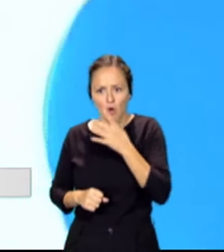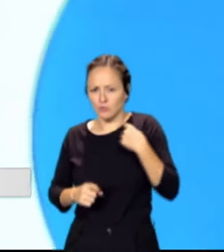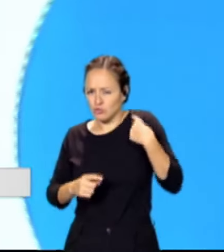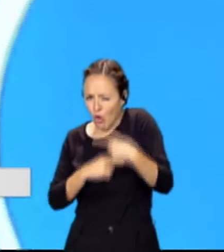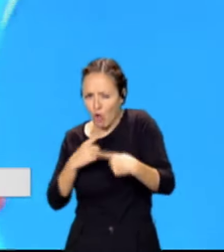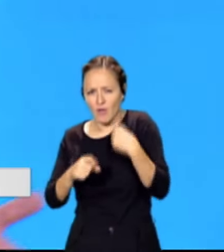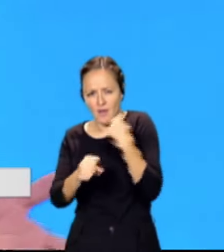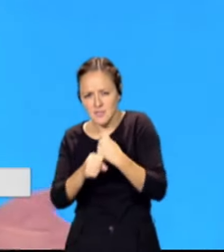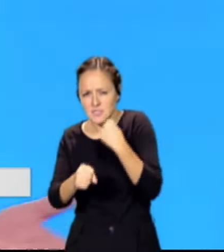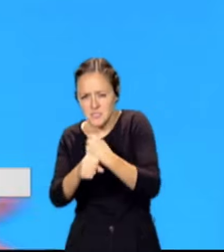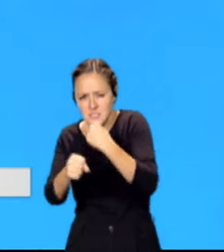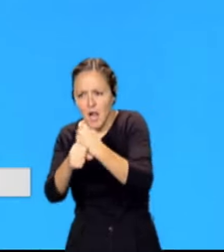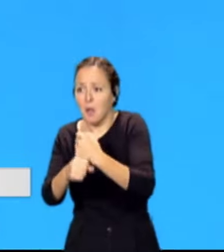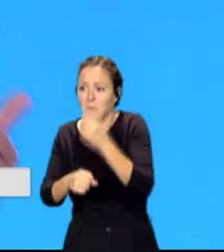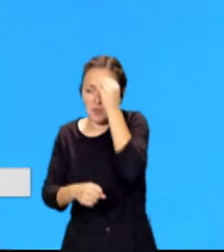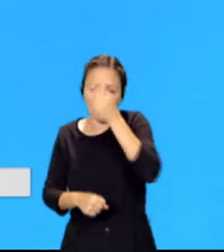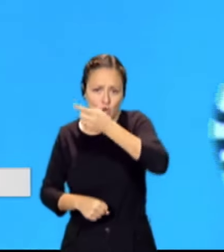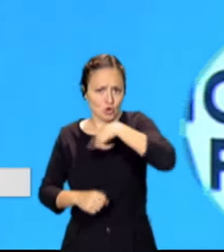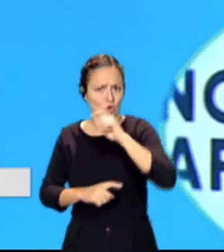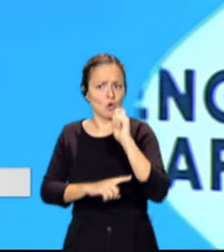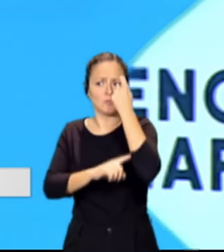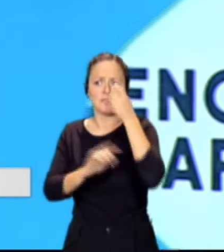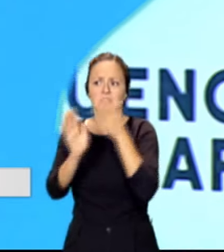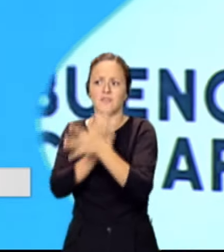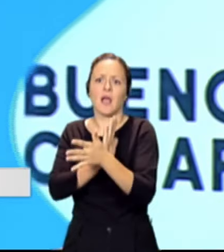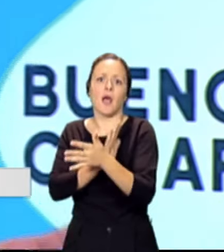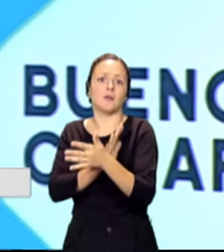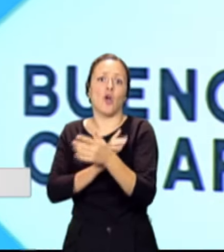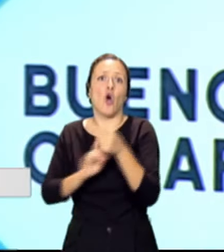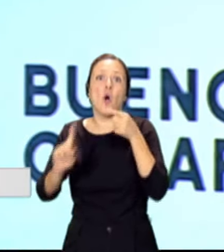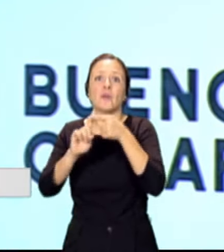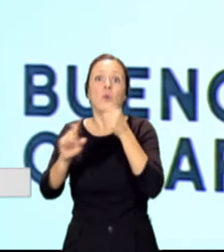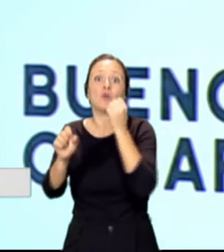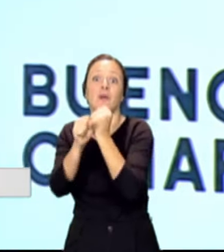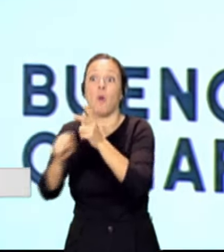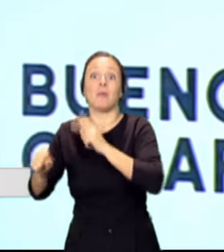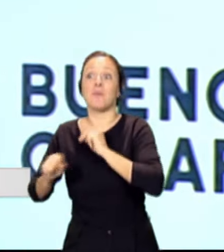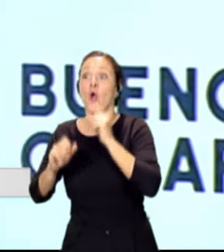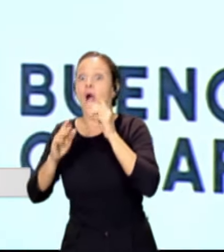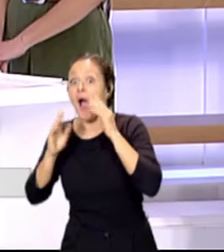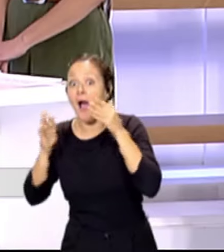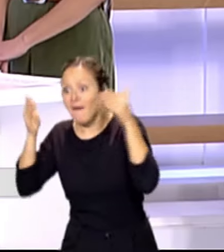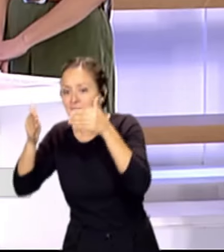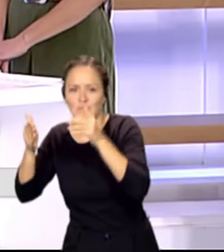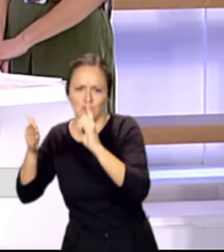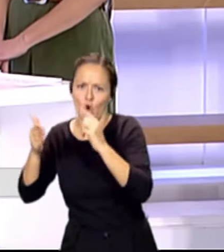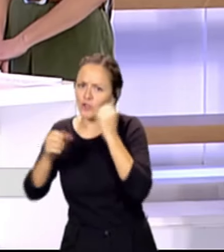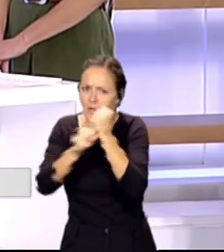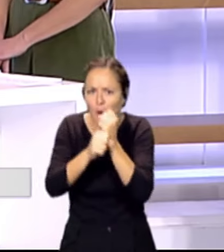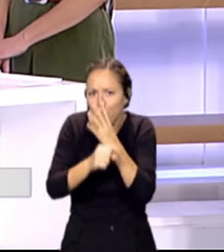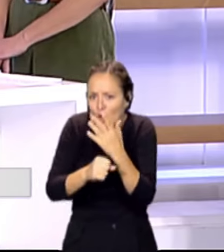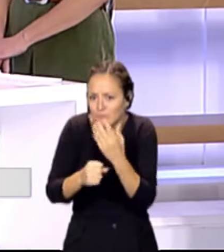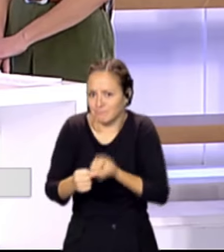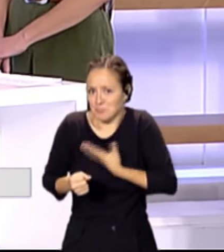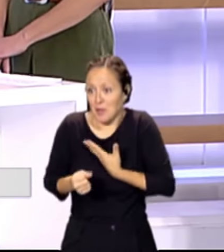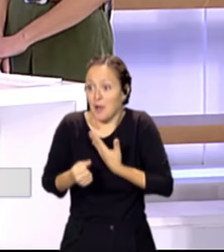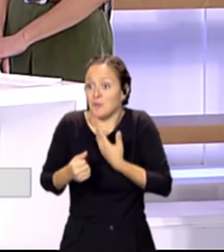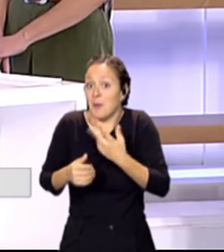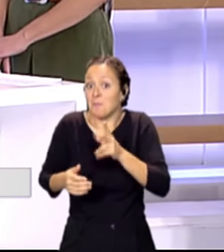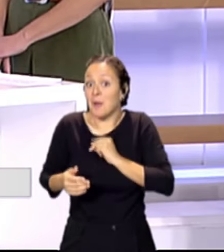creo que pues lo vamos logrando no se trabaja para estas cosas Pero bueno lo que llegue pues Bienvenido sea no sabemos cómo llegó este reconocimiento pero